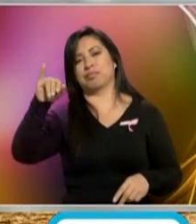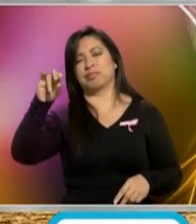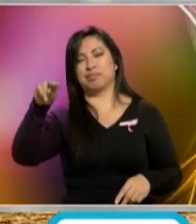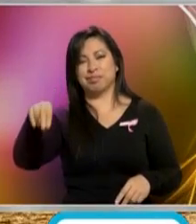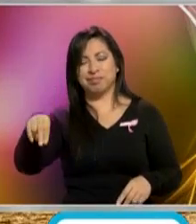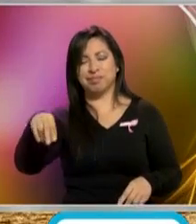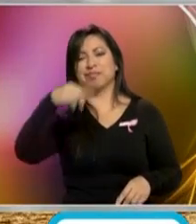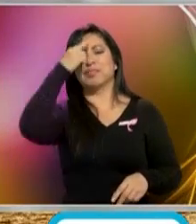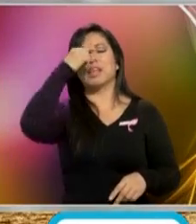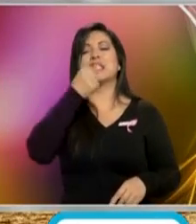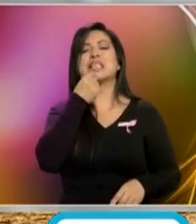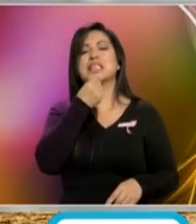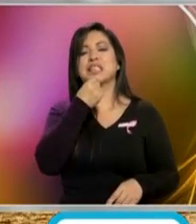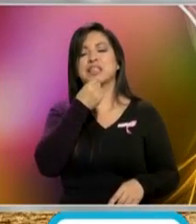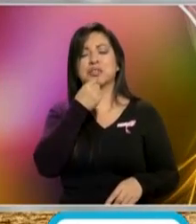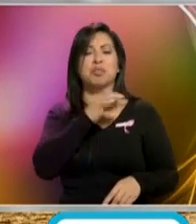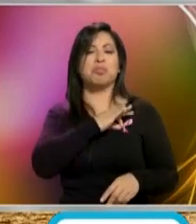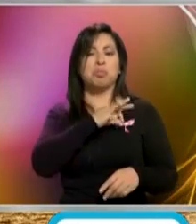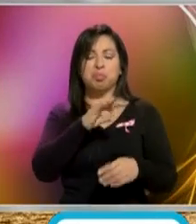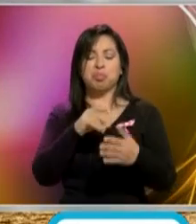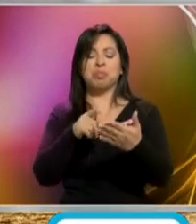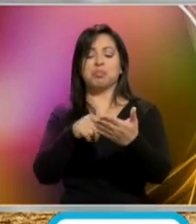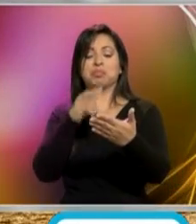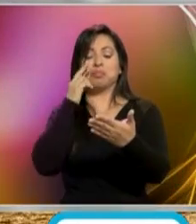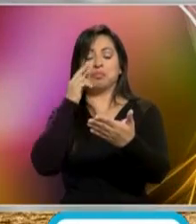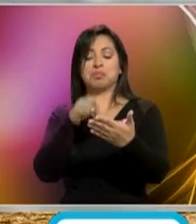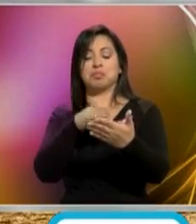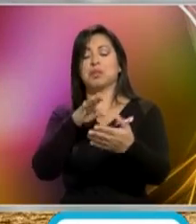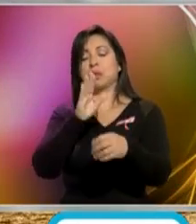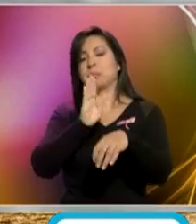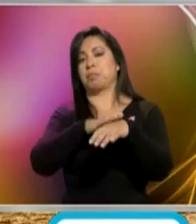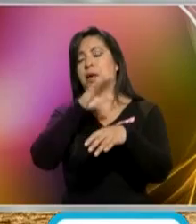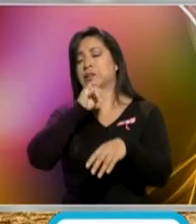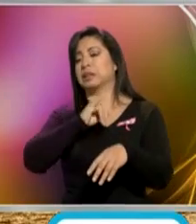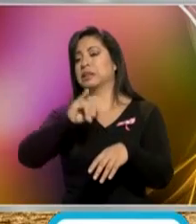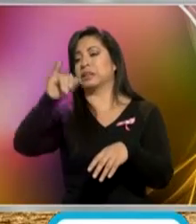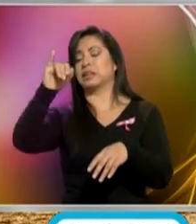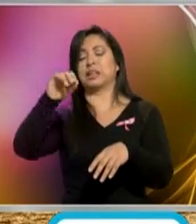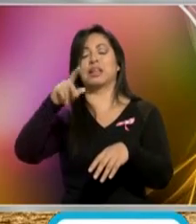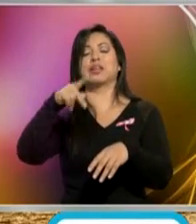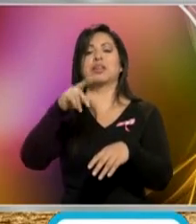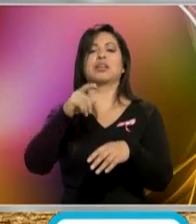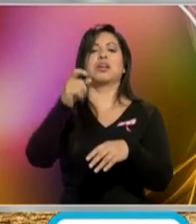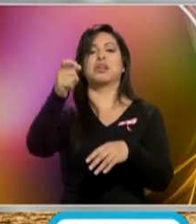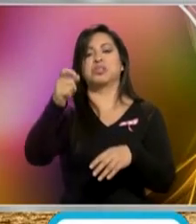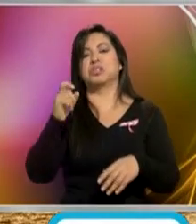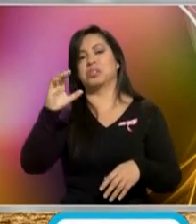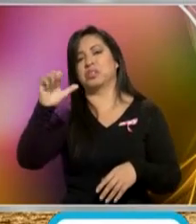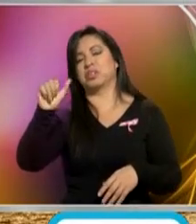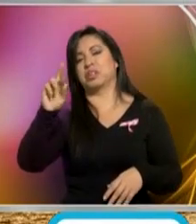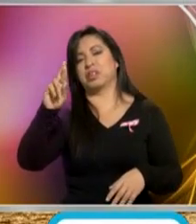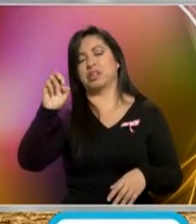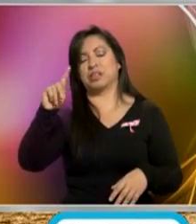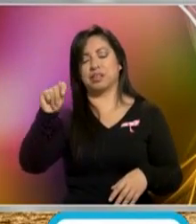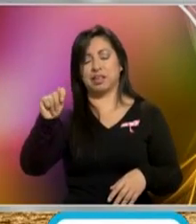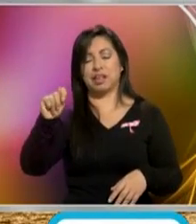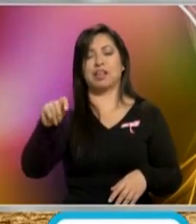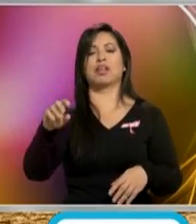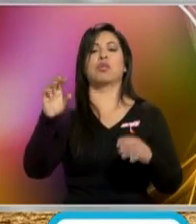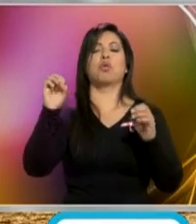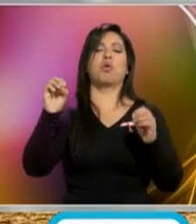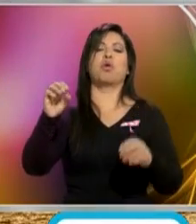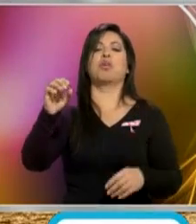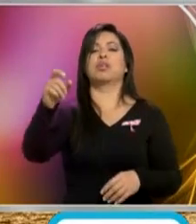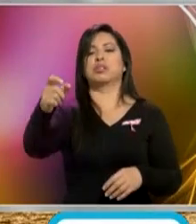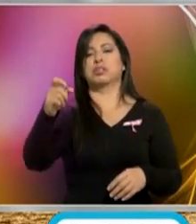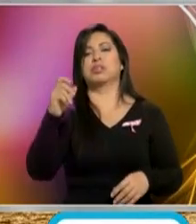amigables para niños, cosas que estén más lejos pero cerca de Cancún. Xcaret, Ajá. Explore Park, Claro, Isla sin